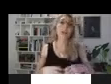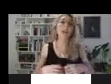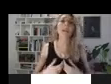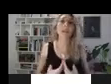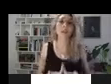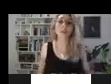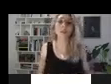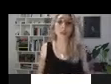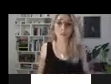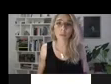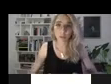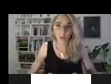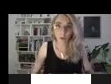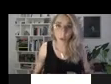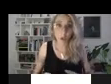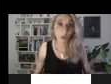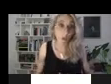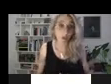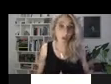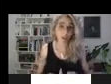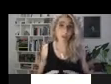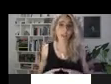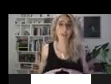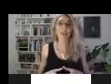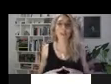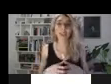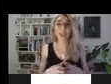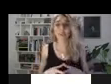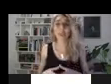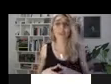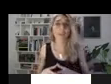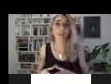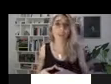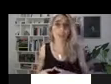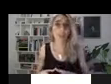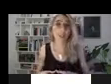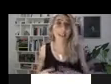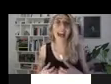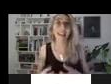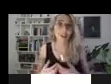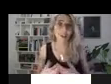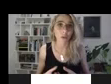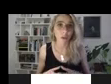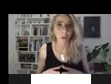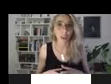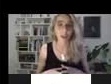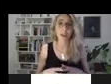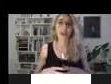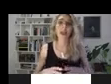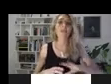artistas, determinado tipo de espacios y, consecuentemente, determinados tipos de arte y